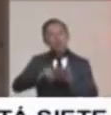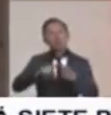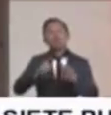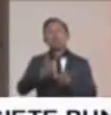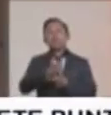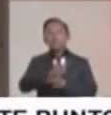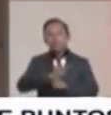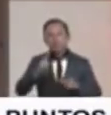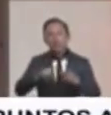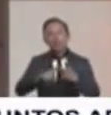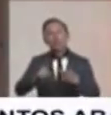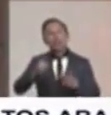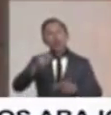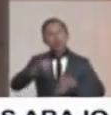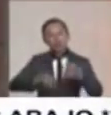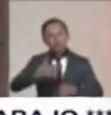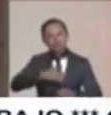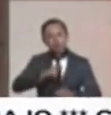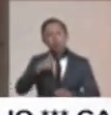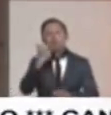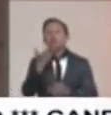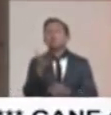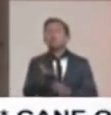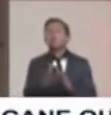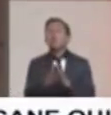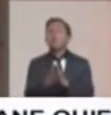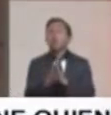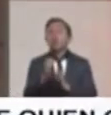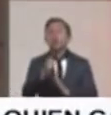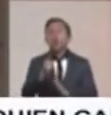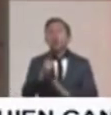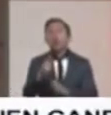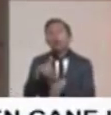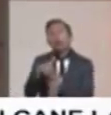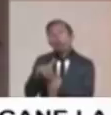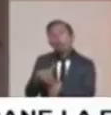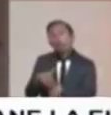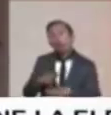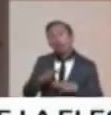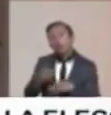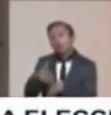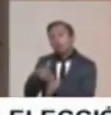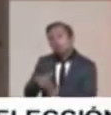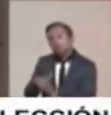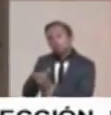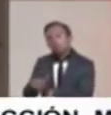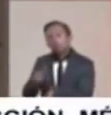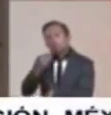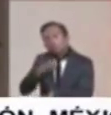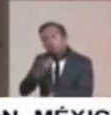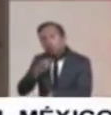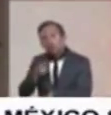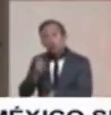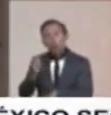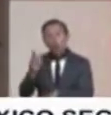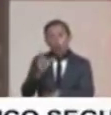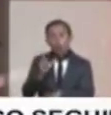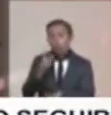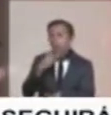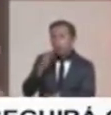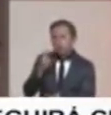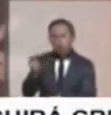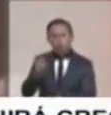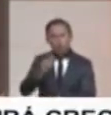que gana es López Obrador. Esa es la estampa, a mí me parece, que lo que reflejó. Para mí lo más importante del debate es, esa es la